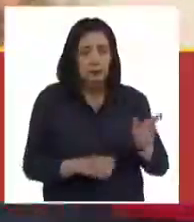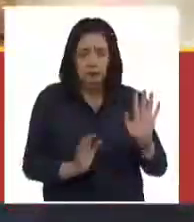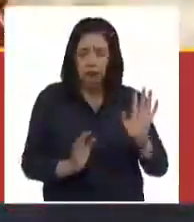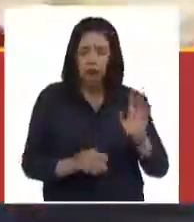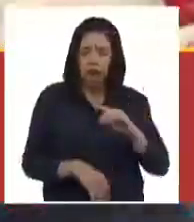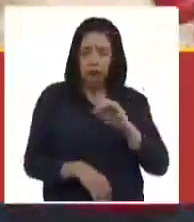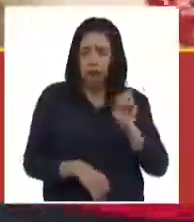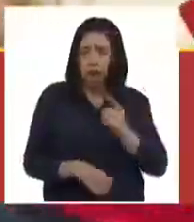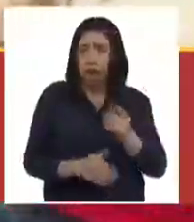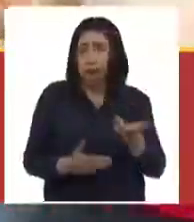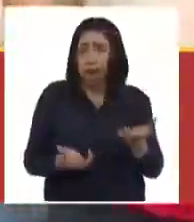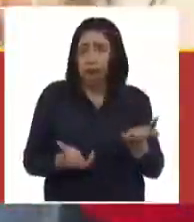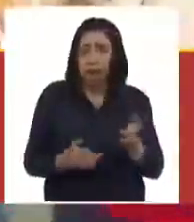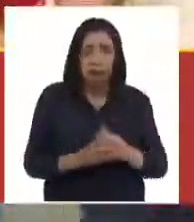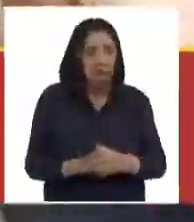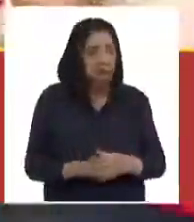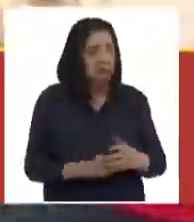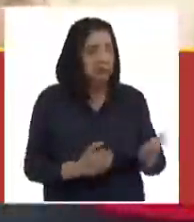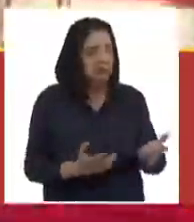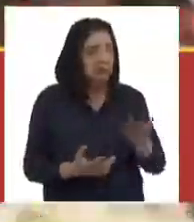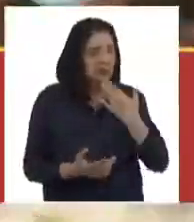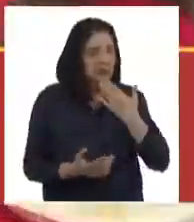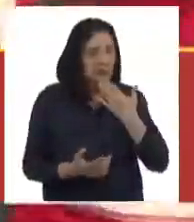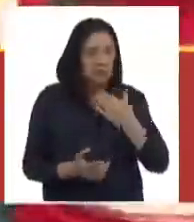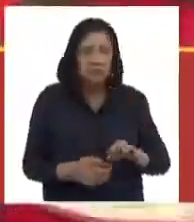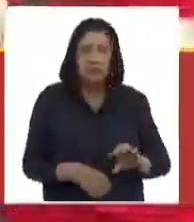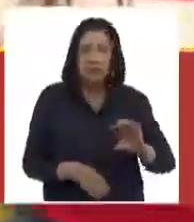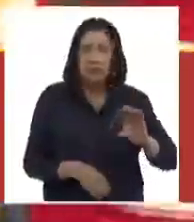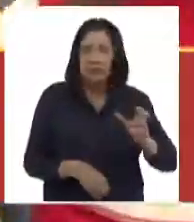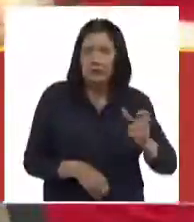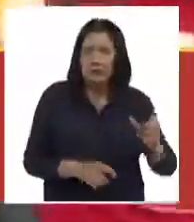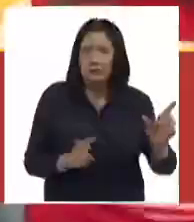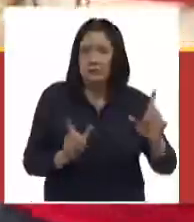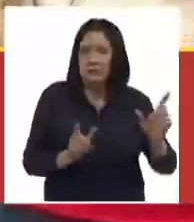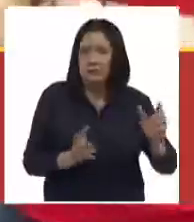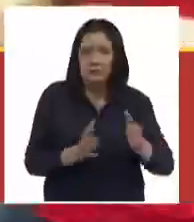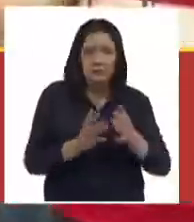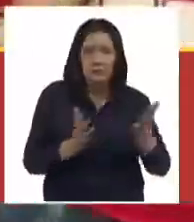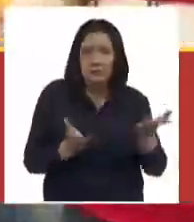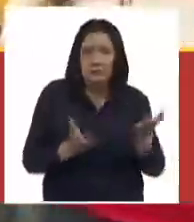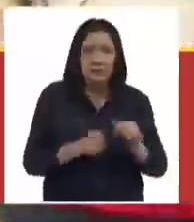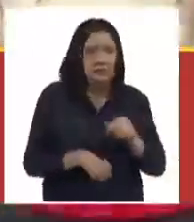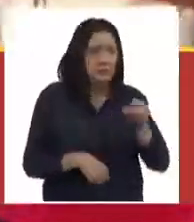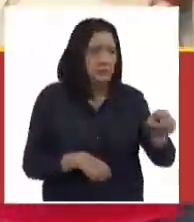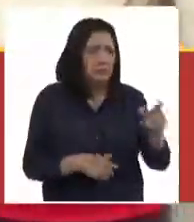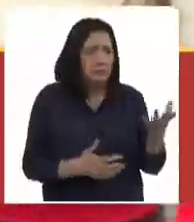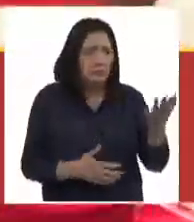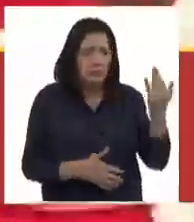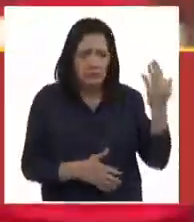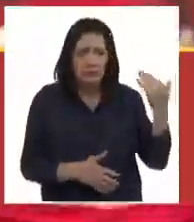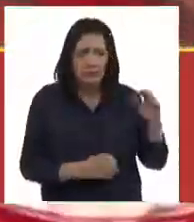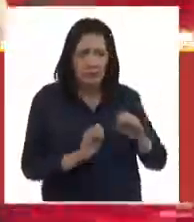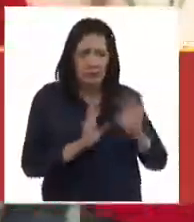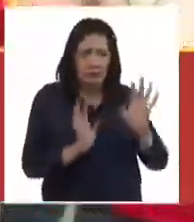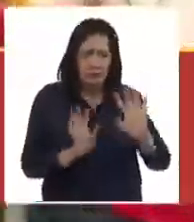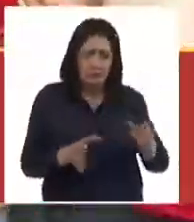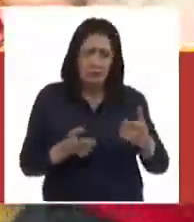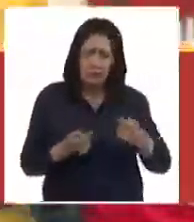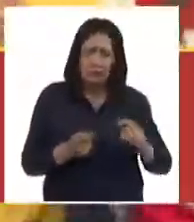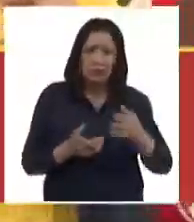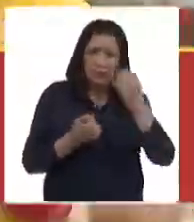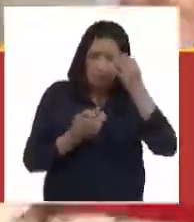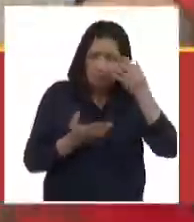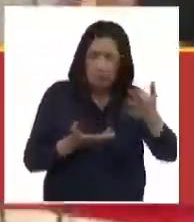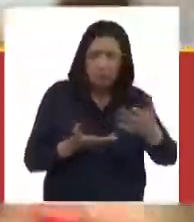acusación, ciertamente, Jorge, a los medios de comunicación, que como tú, finalmente tú estás allí desde hace varios días tratando de